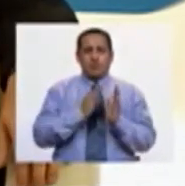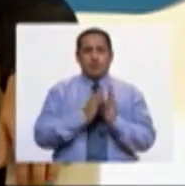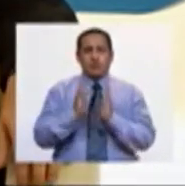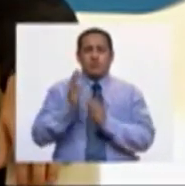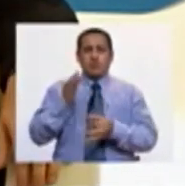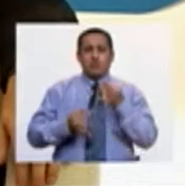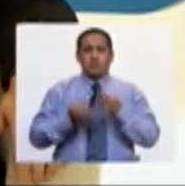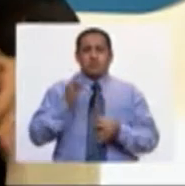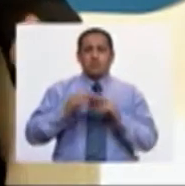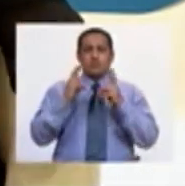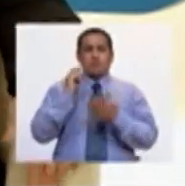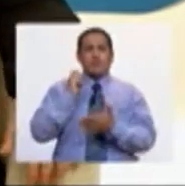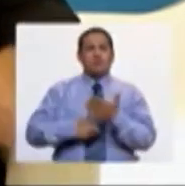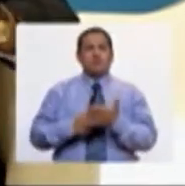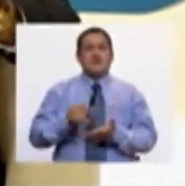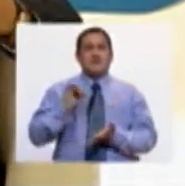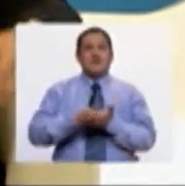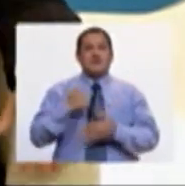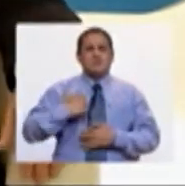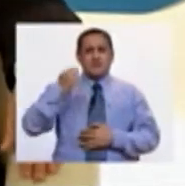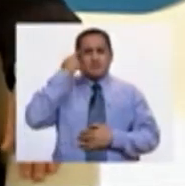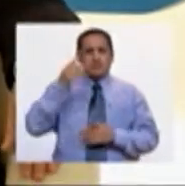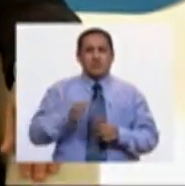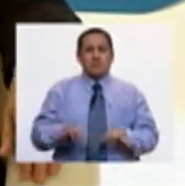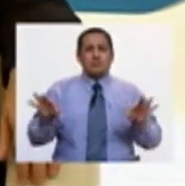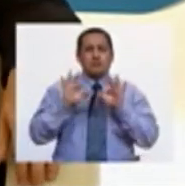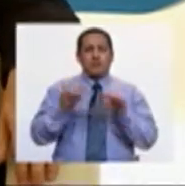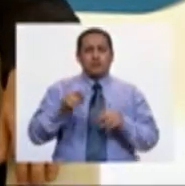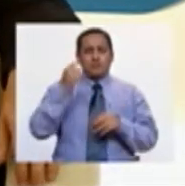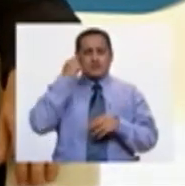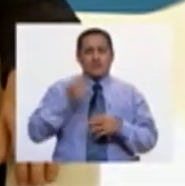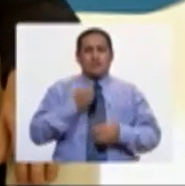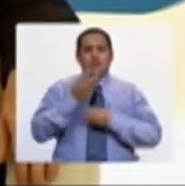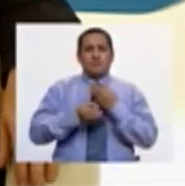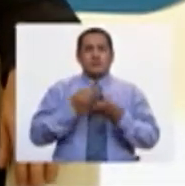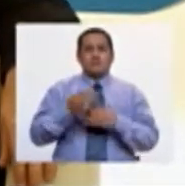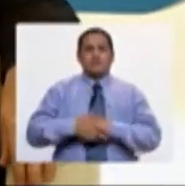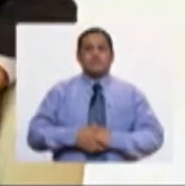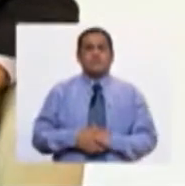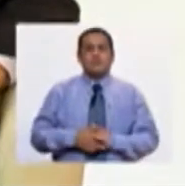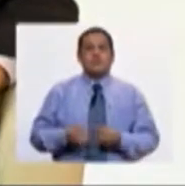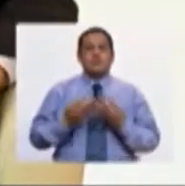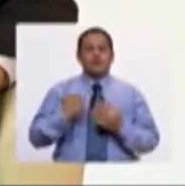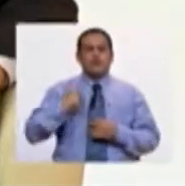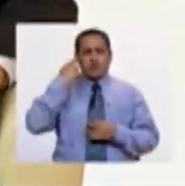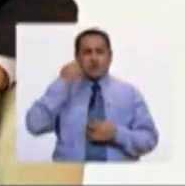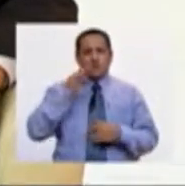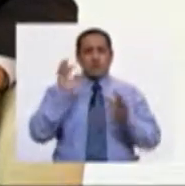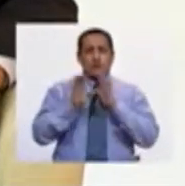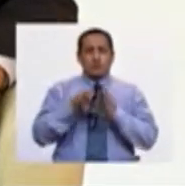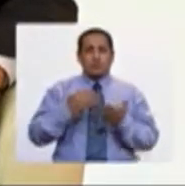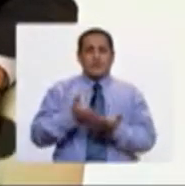ordenamiento jurídico el tema de la multa. ¿Qué reflexiones iniciales le merece este pronunciamiento? Bueno, yo creo que la sentencia